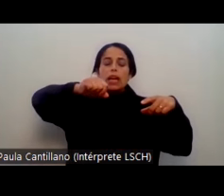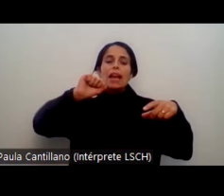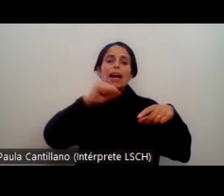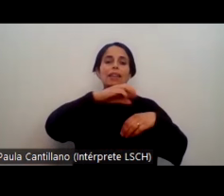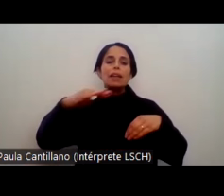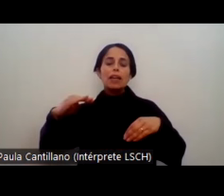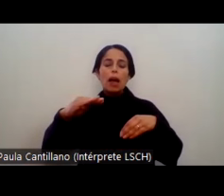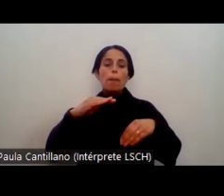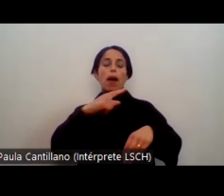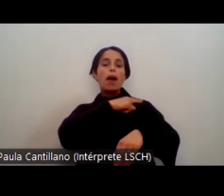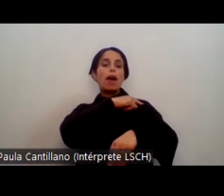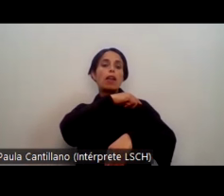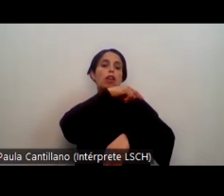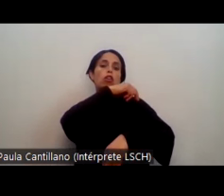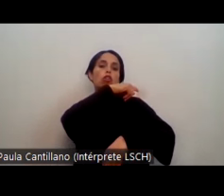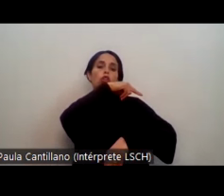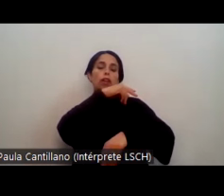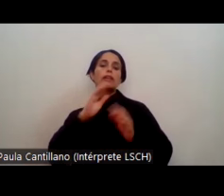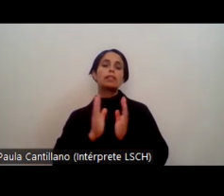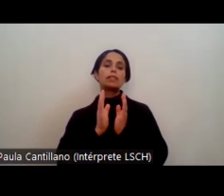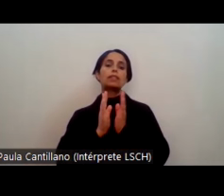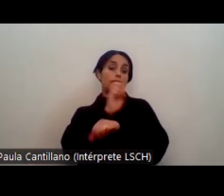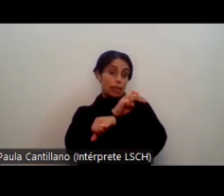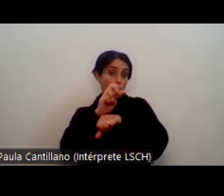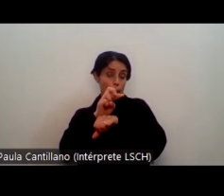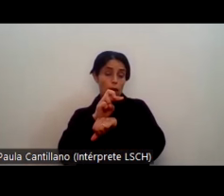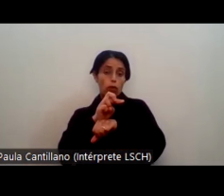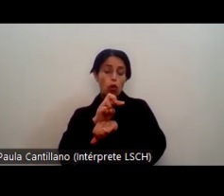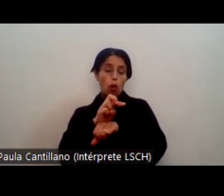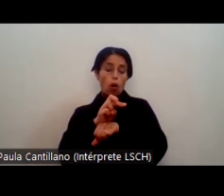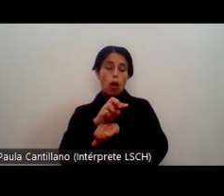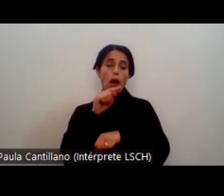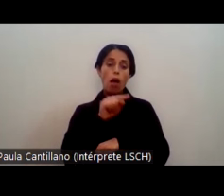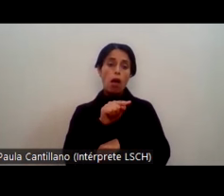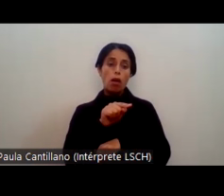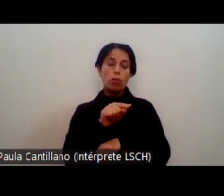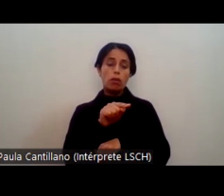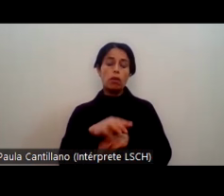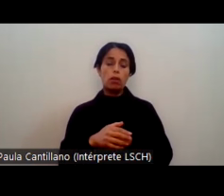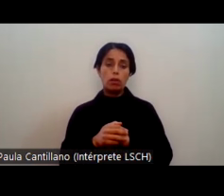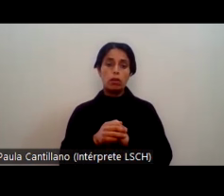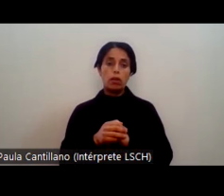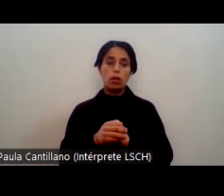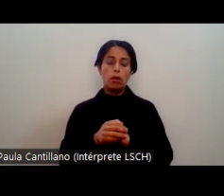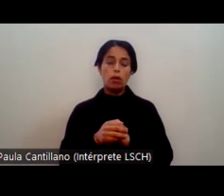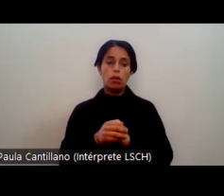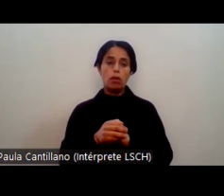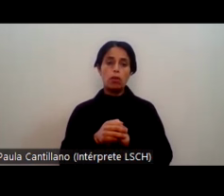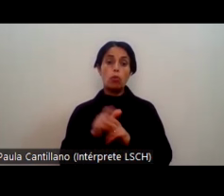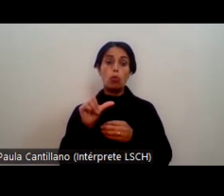es San Pedro de Atacama, lugar actualmente